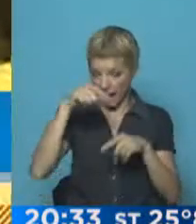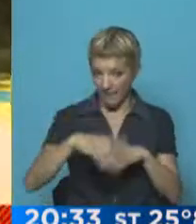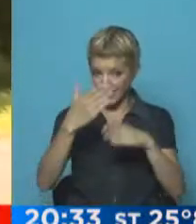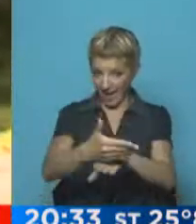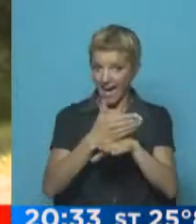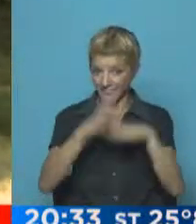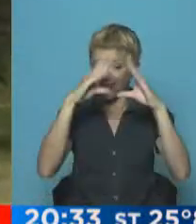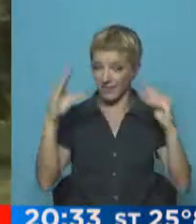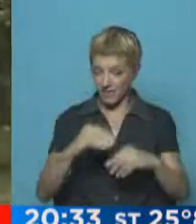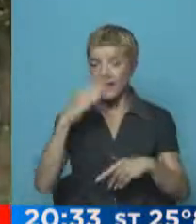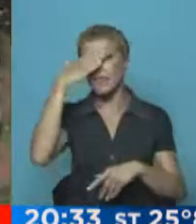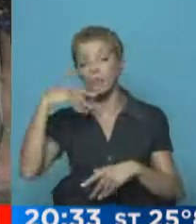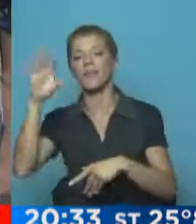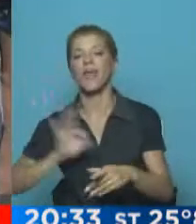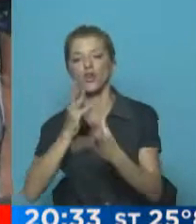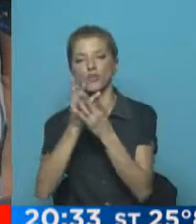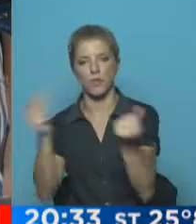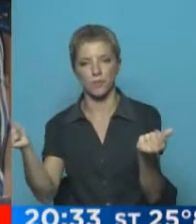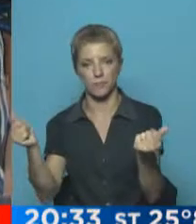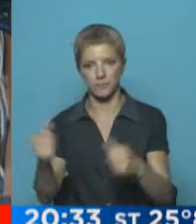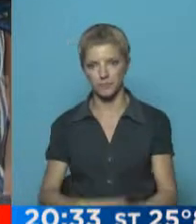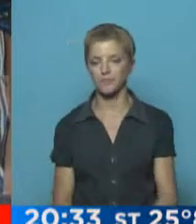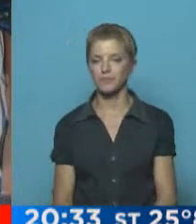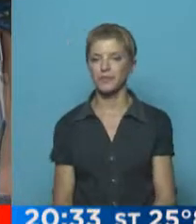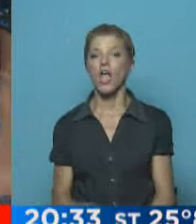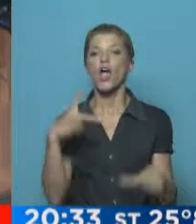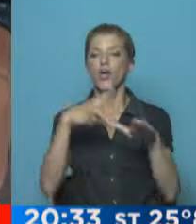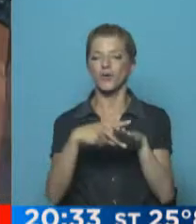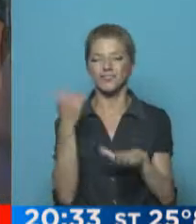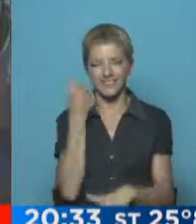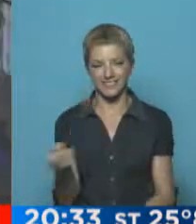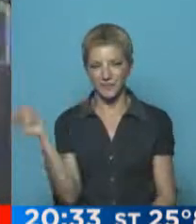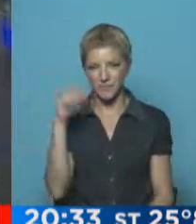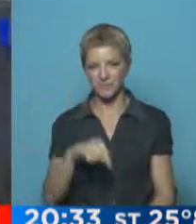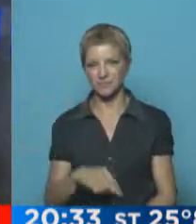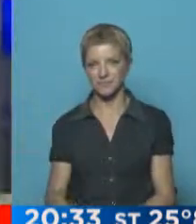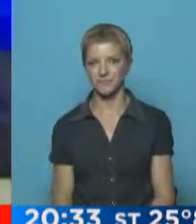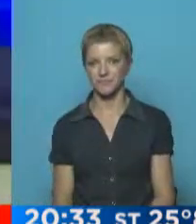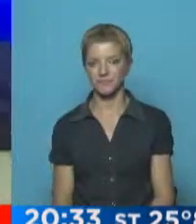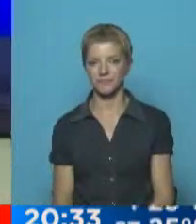fin de año. ¿Una pausa? Y ya volvemos con más información. Ya estamos.